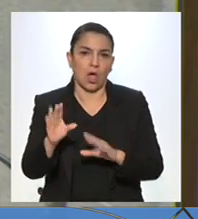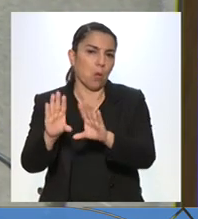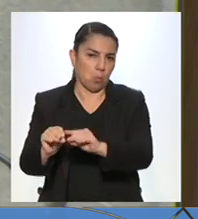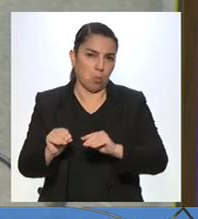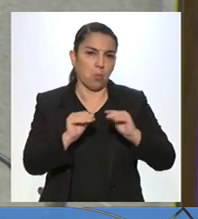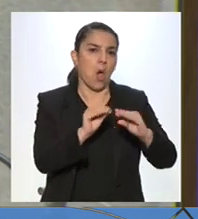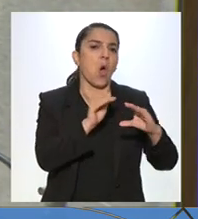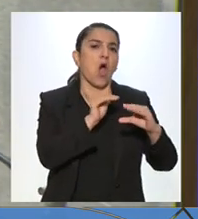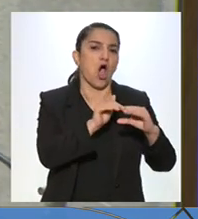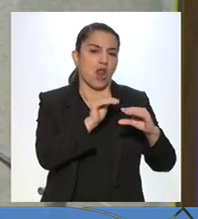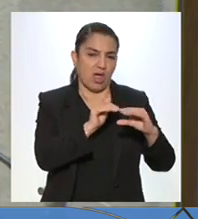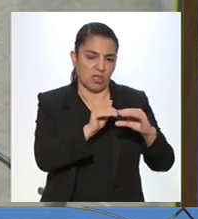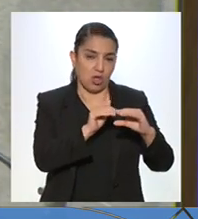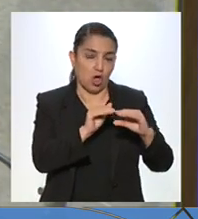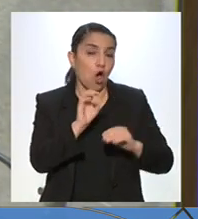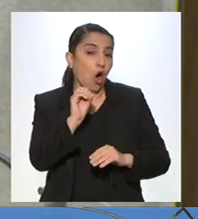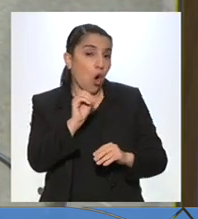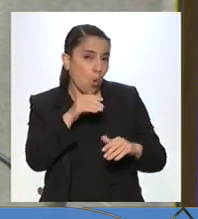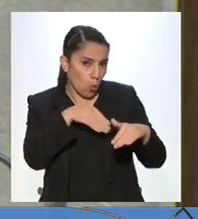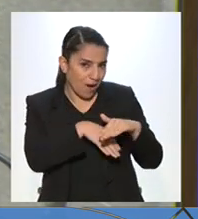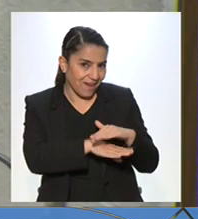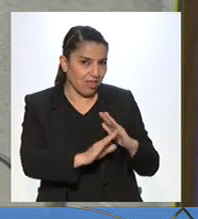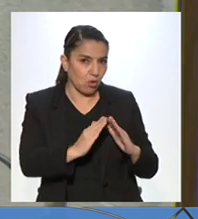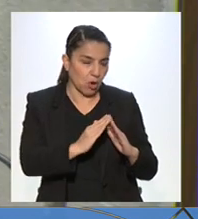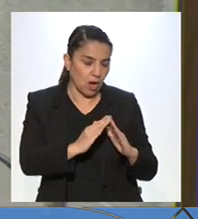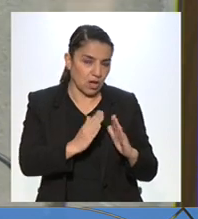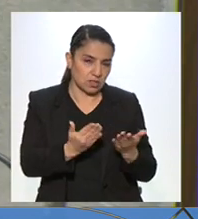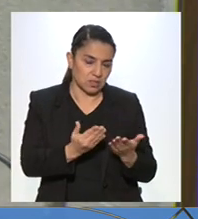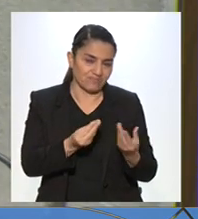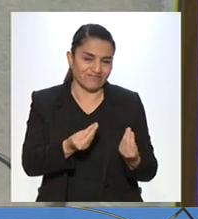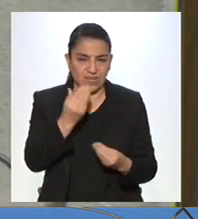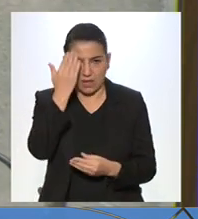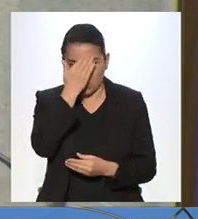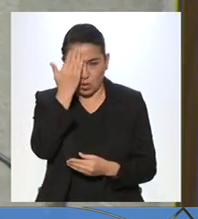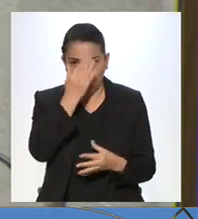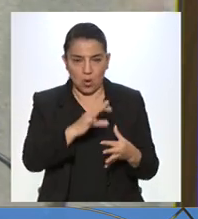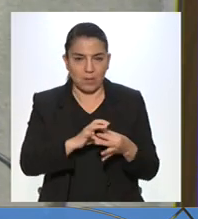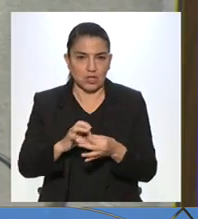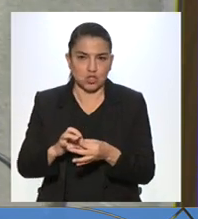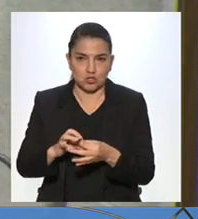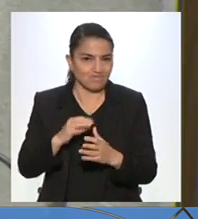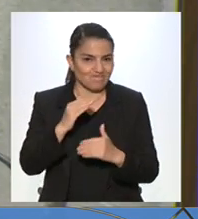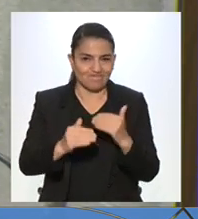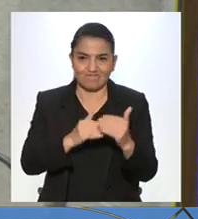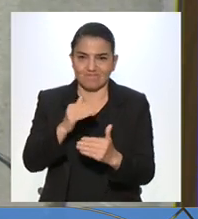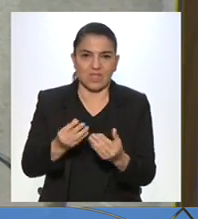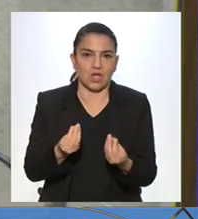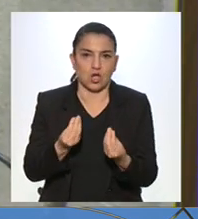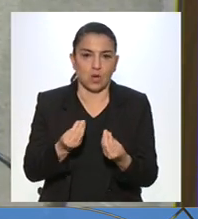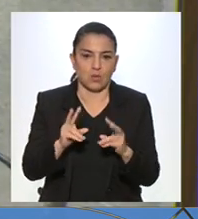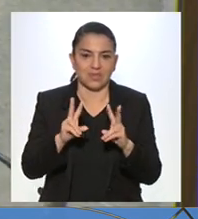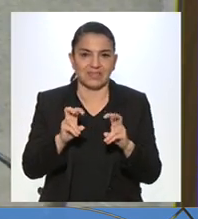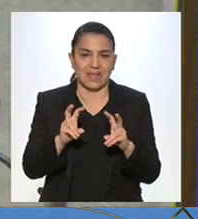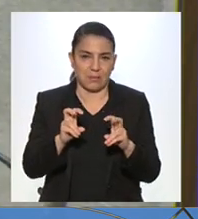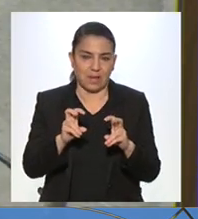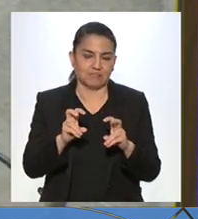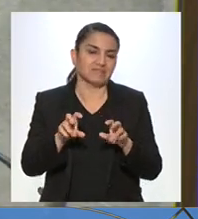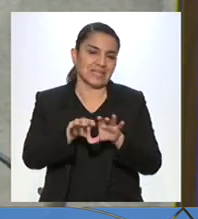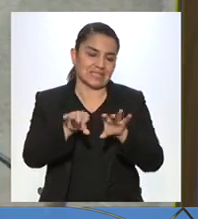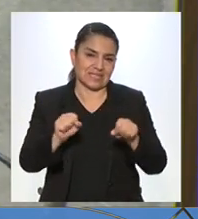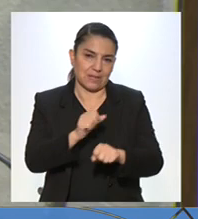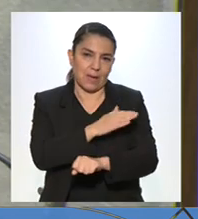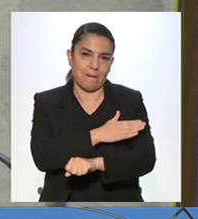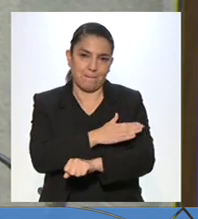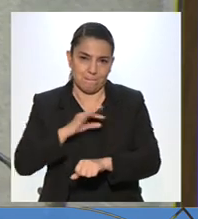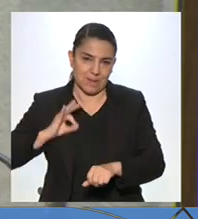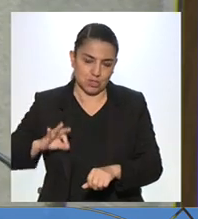o bien están bajo el colchón. Entonces esa es una preocupación que hizo relación sistémica respecto del sistema de pensiones. Eso era,